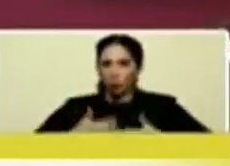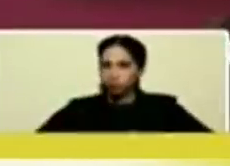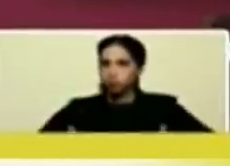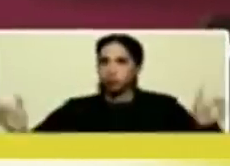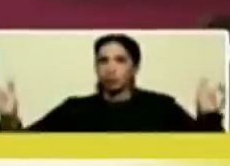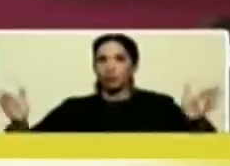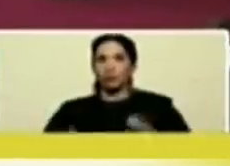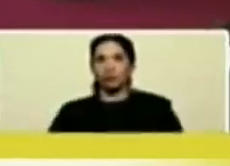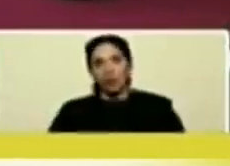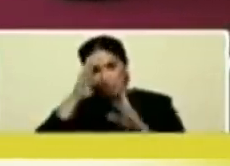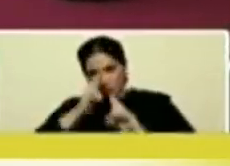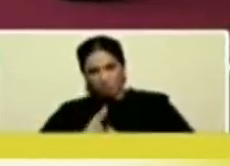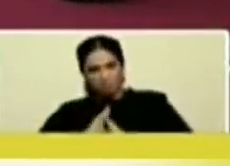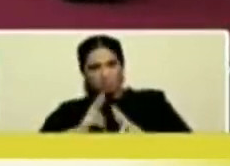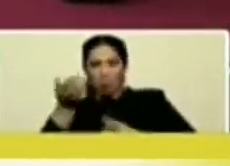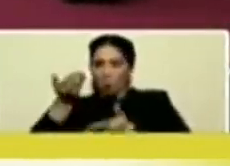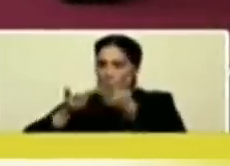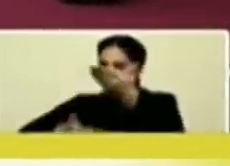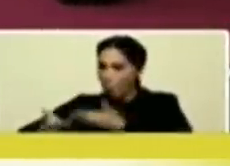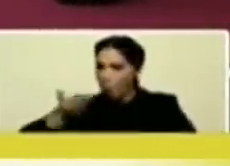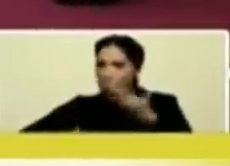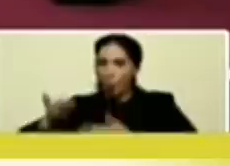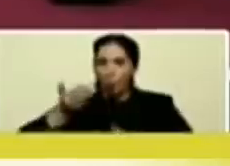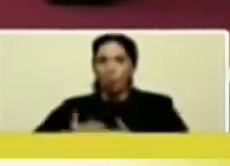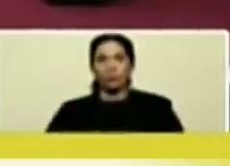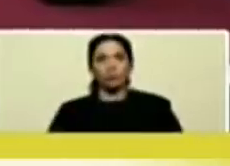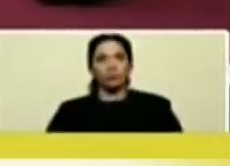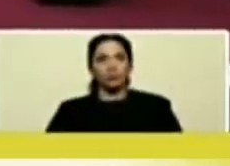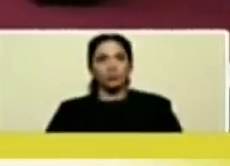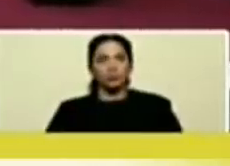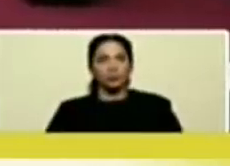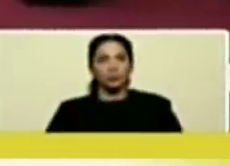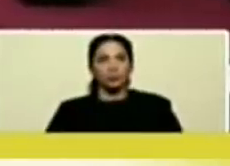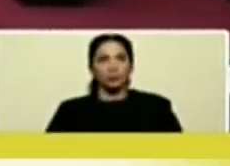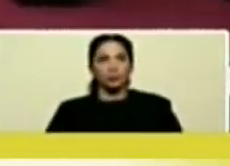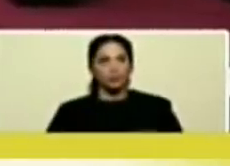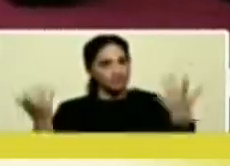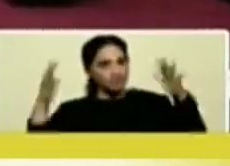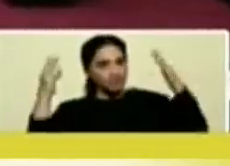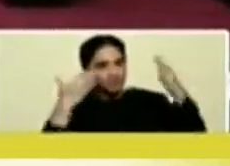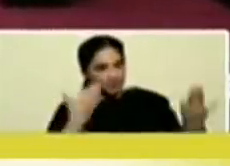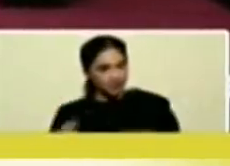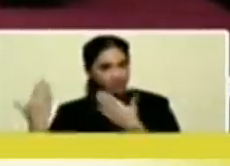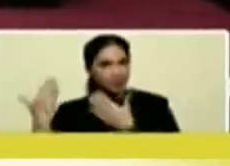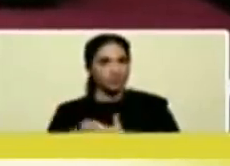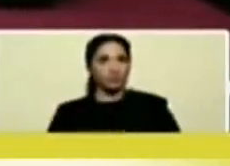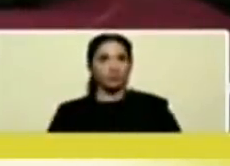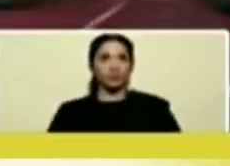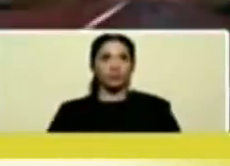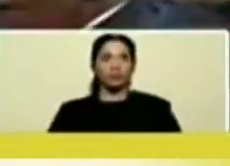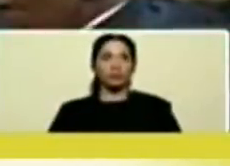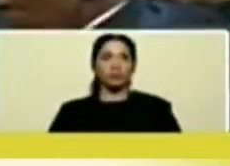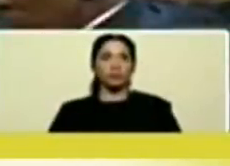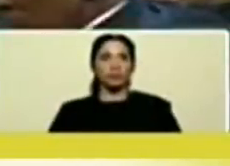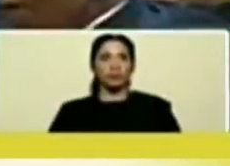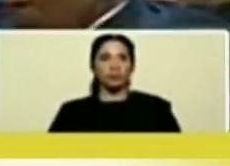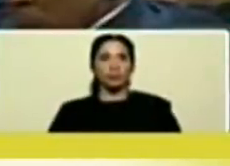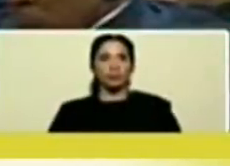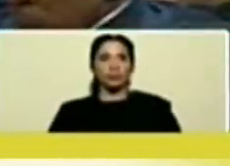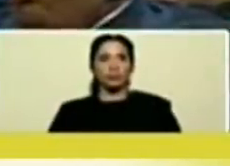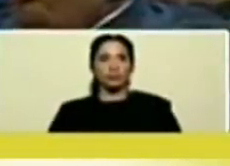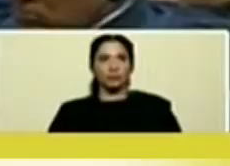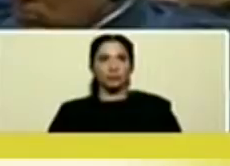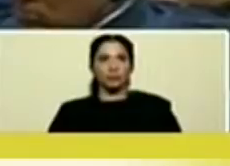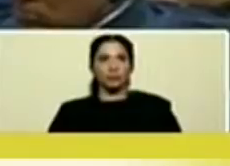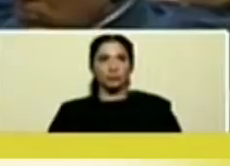Colombia también. Mantiene esa postura y ni que hablar con la confrontación constante con el gobierno de Donald Trump, ¿no? Maduro lo que ha tratado de